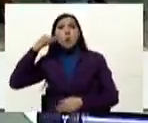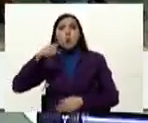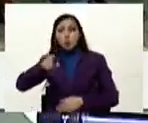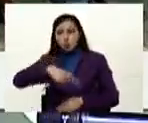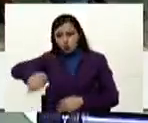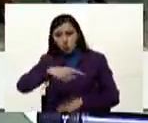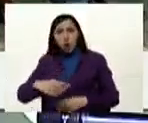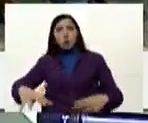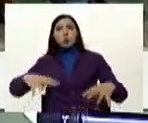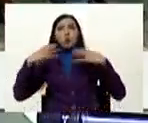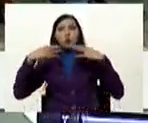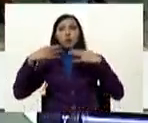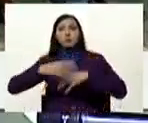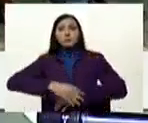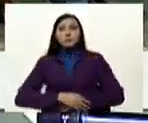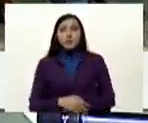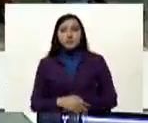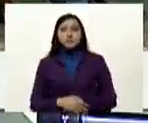escuchan,